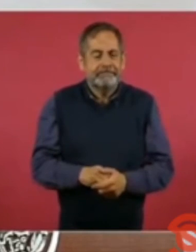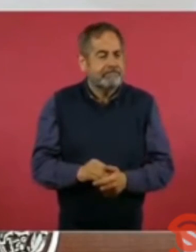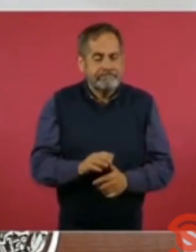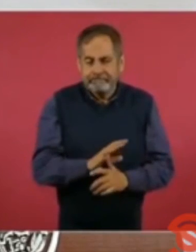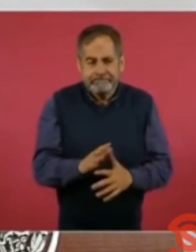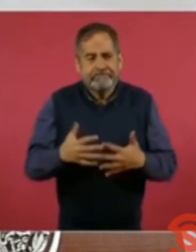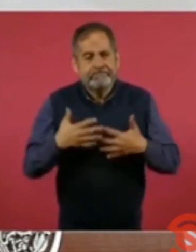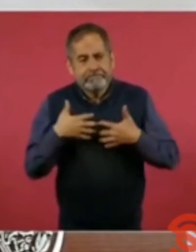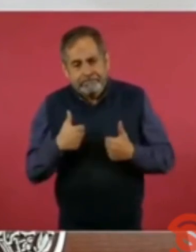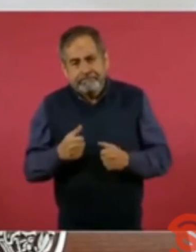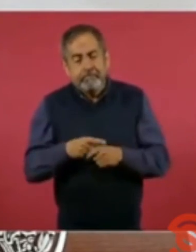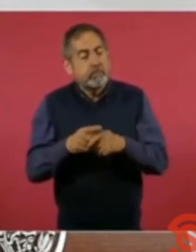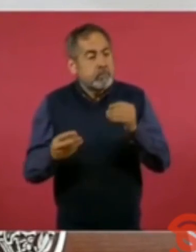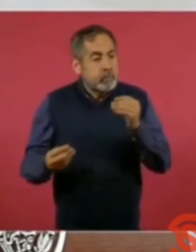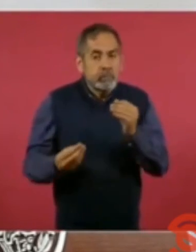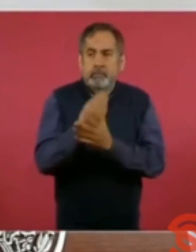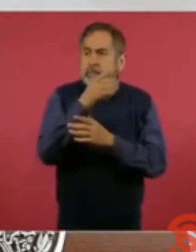encorajinados,